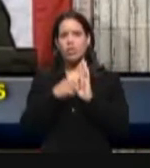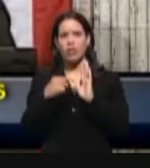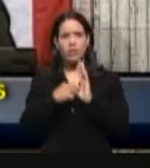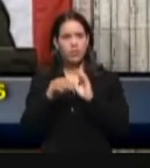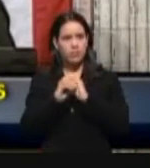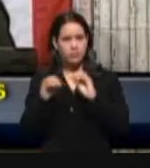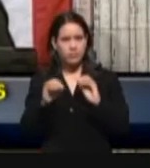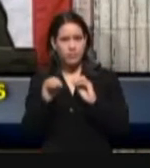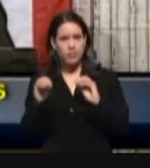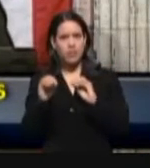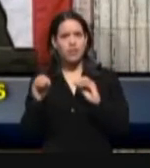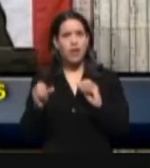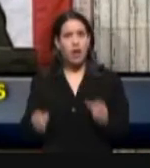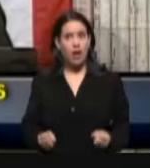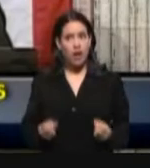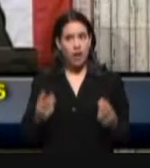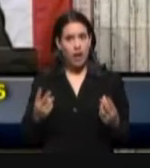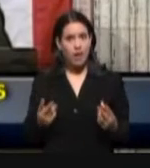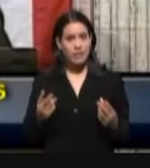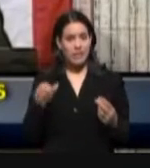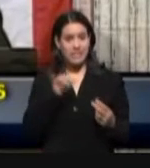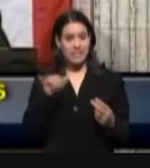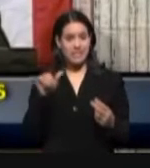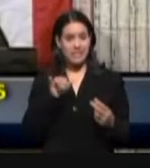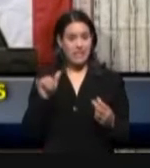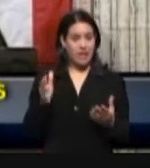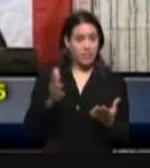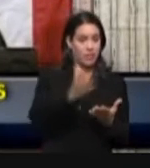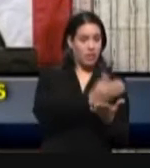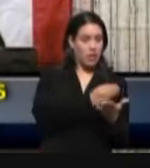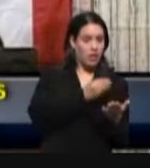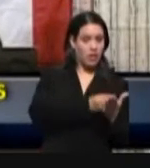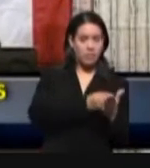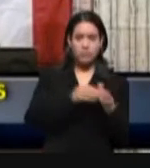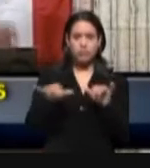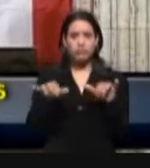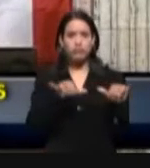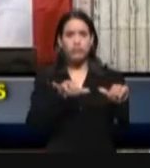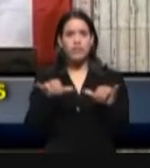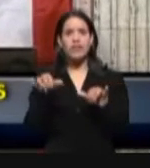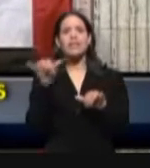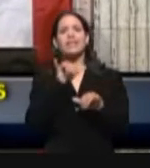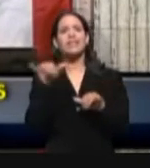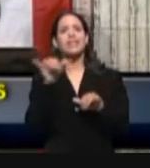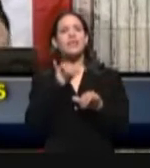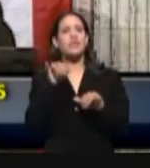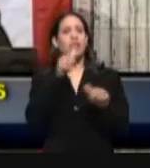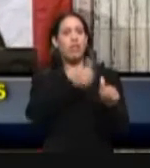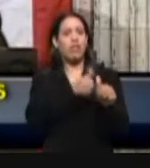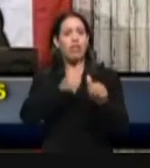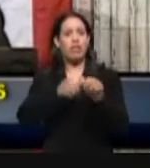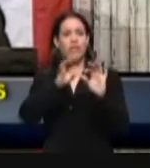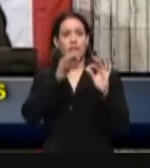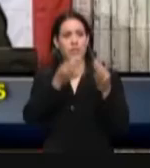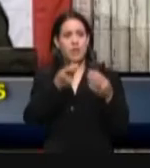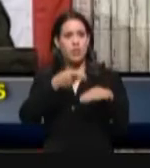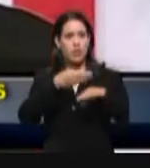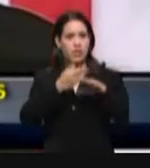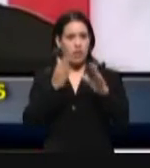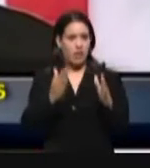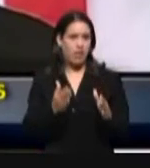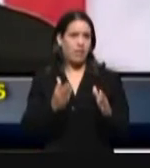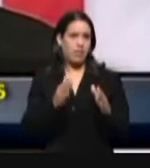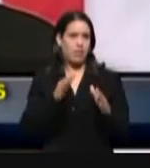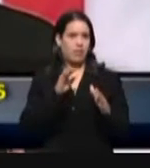déficit, donde lo que se gasta sea lo mismo que lo que se recauda, igual que lo hace cada familia puertorriqueña. Sin